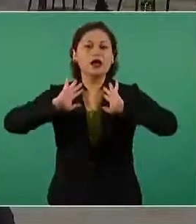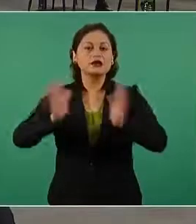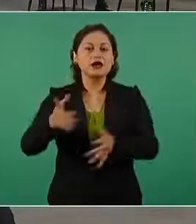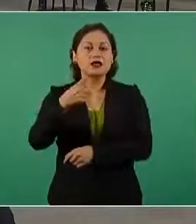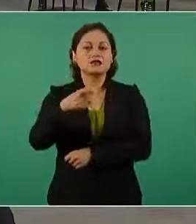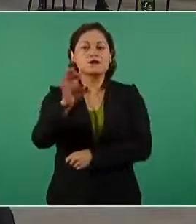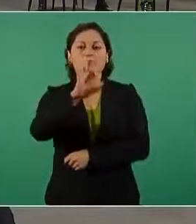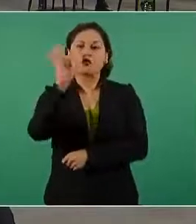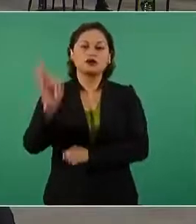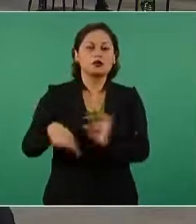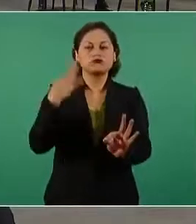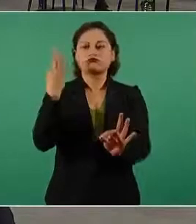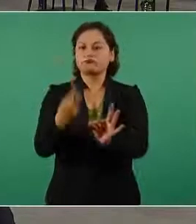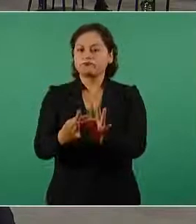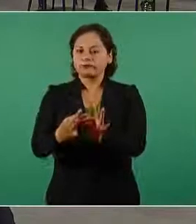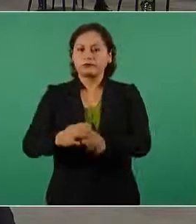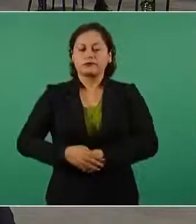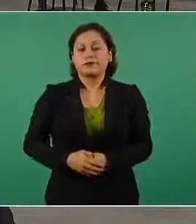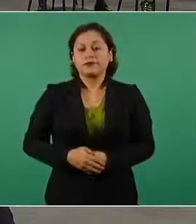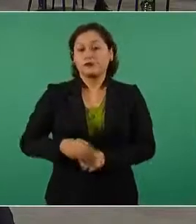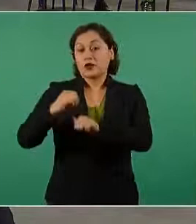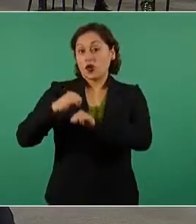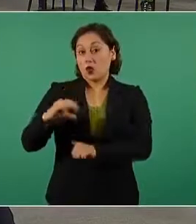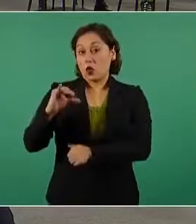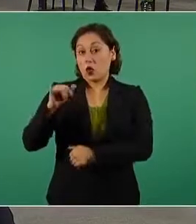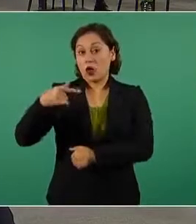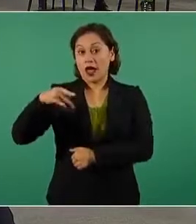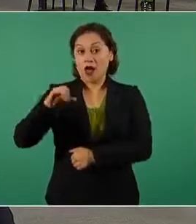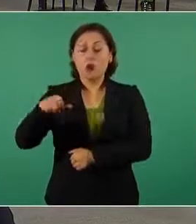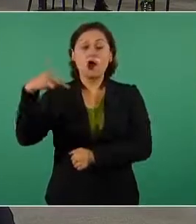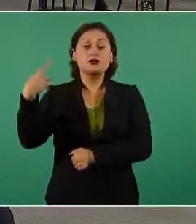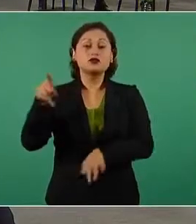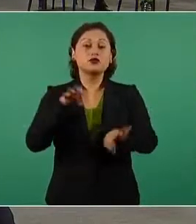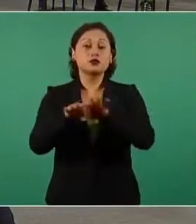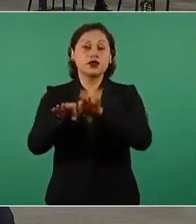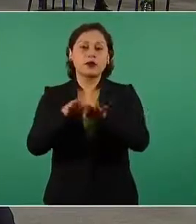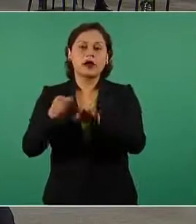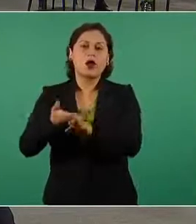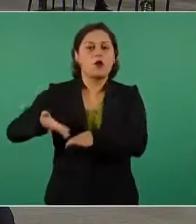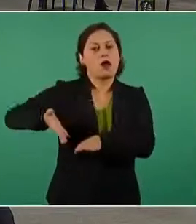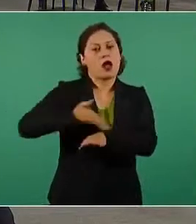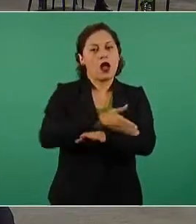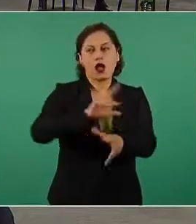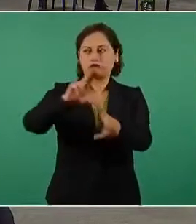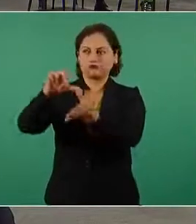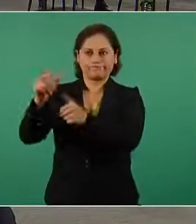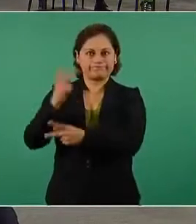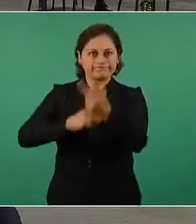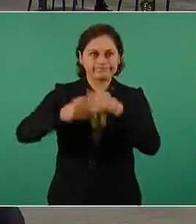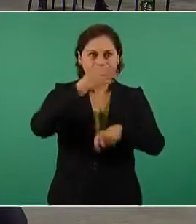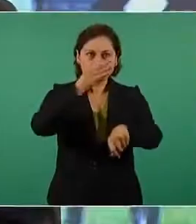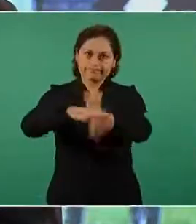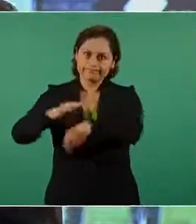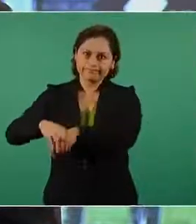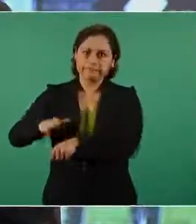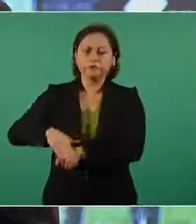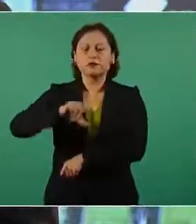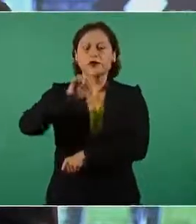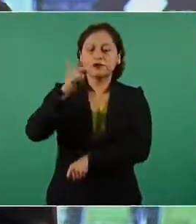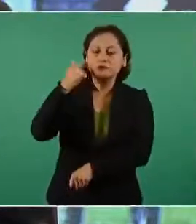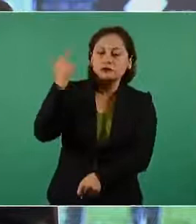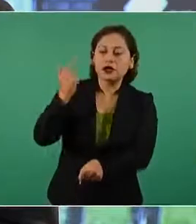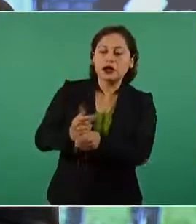restablecido. CONAGUA, con todas las actividades desde el alertamiento hasta el desasolve en zonas inundadas y